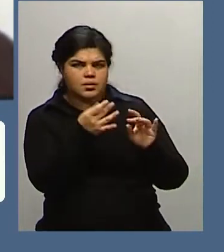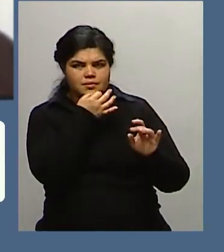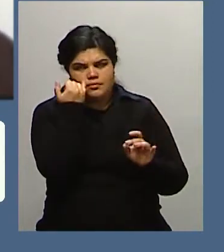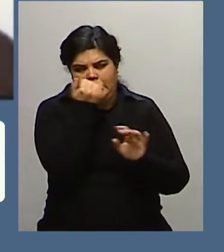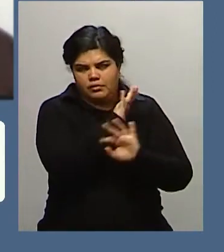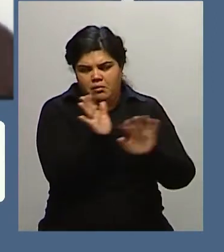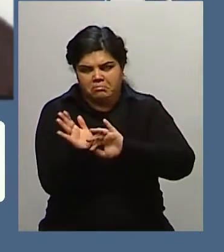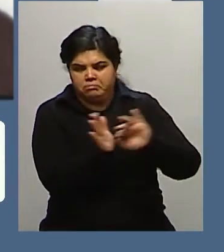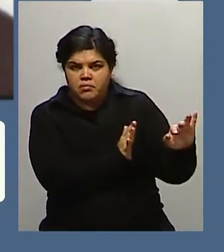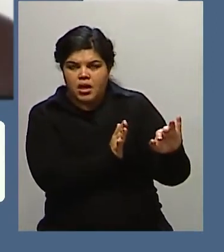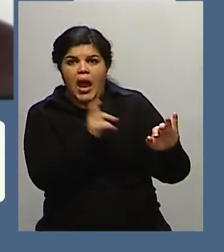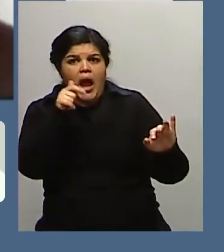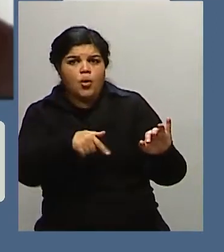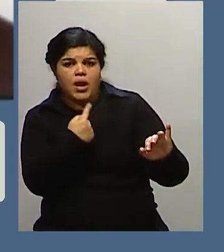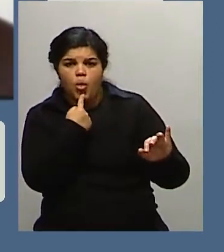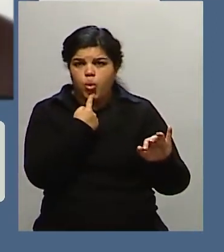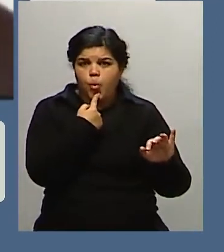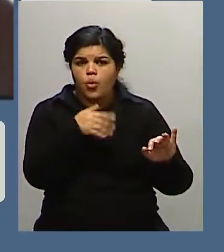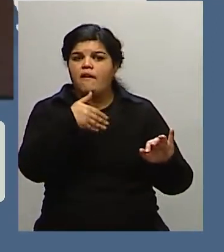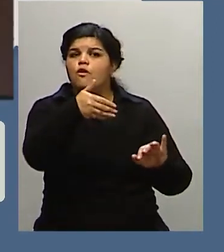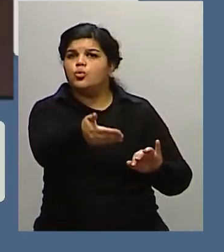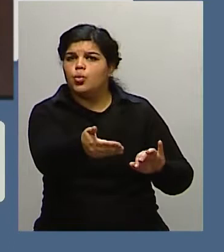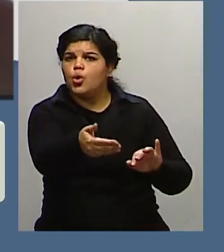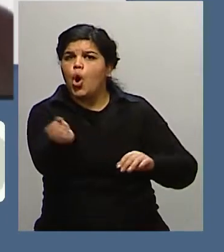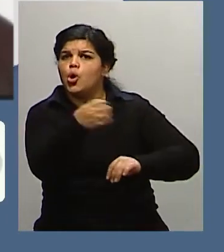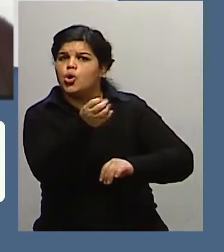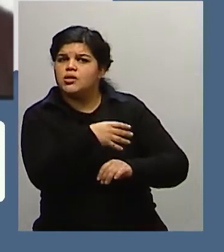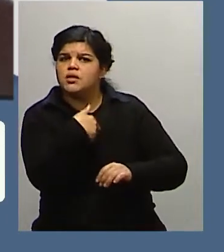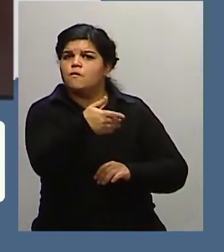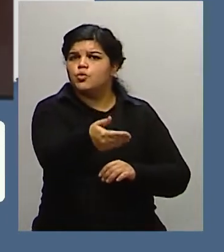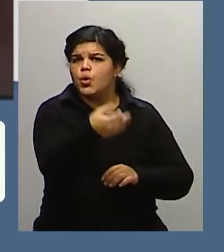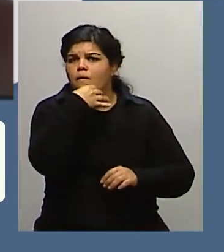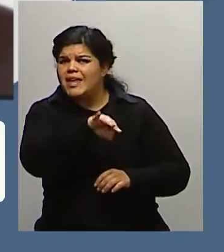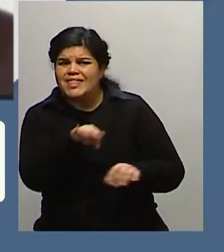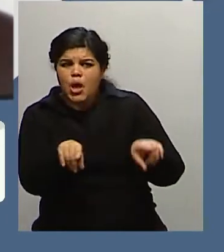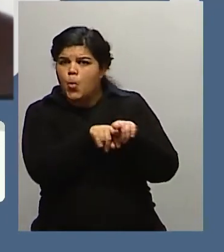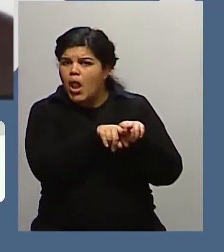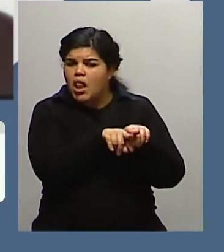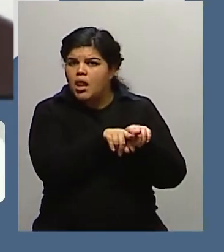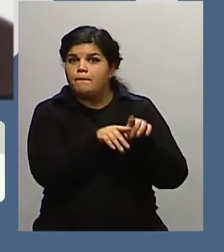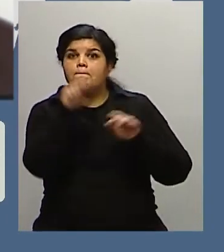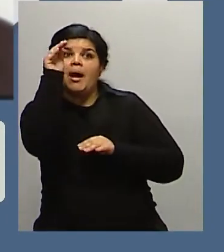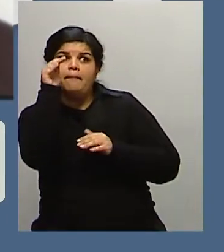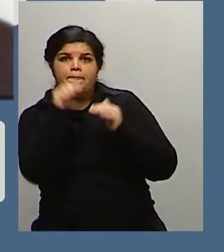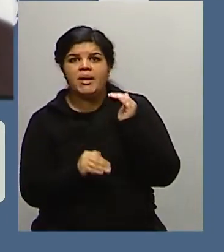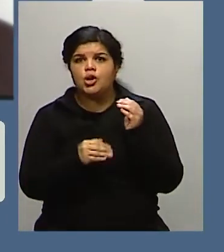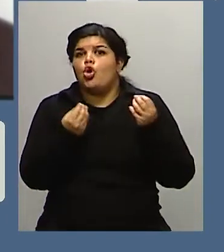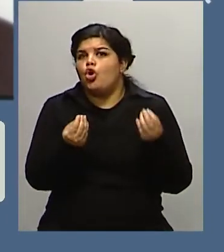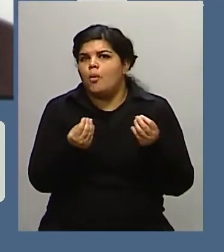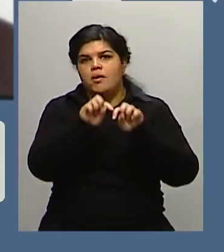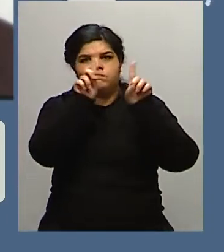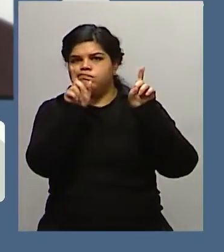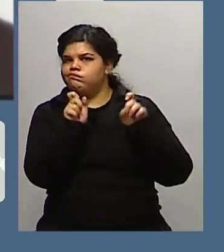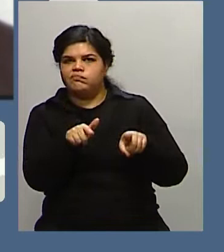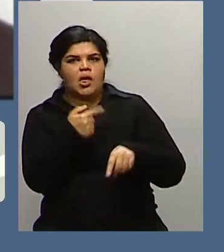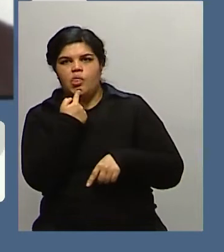con la próxima cosecha, digamos. Claro. Entonces, aquí las medidas